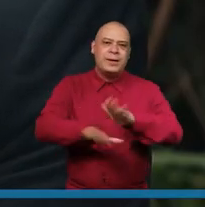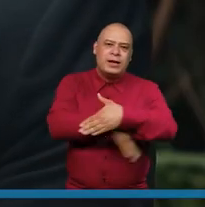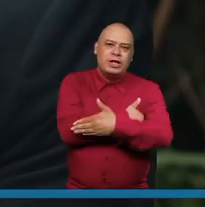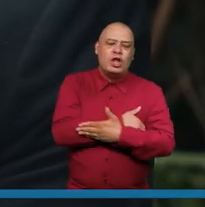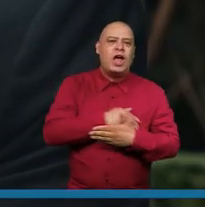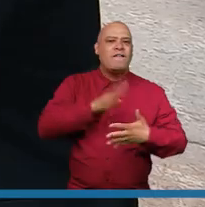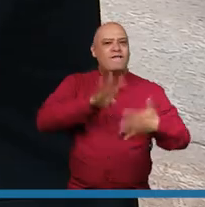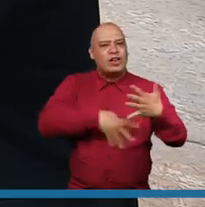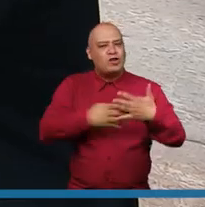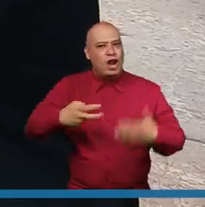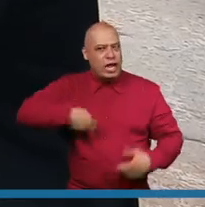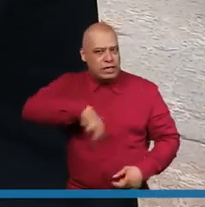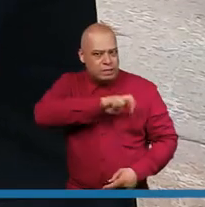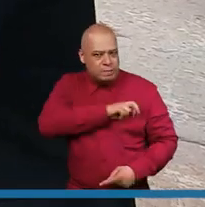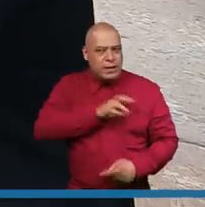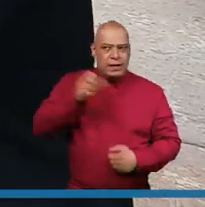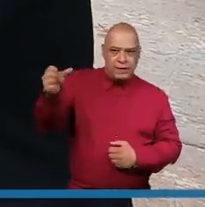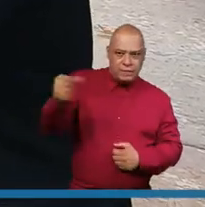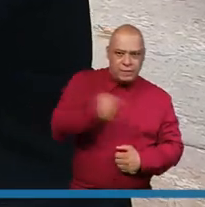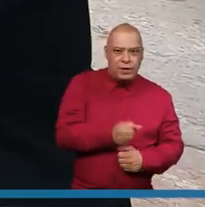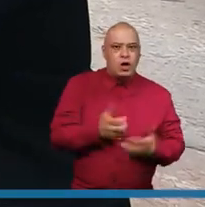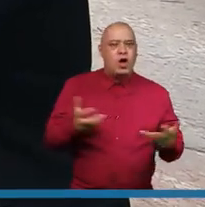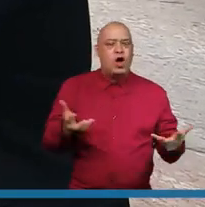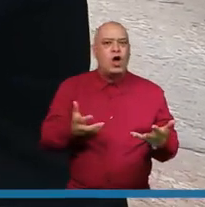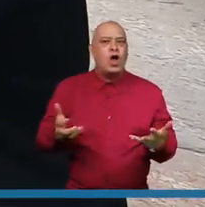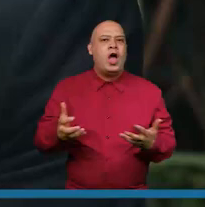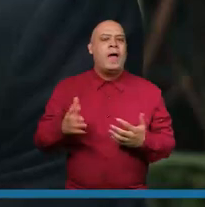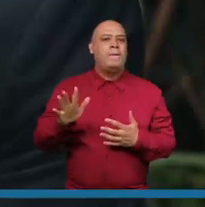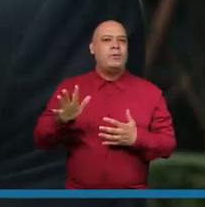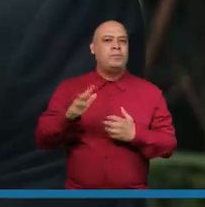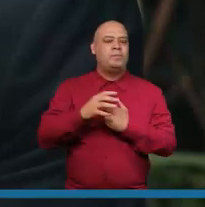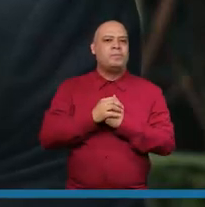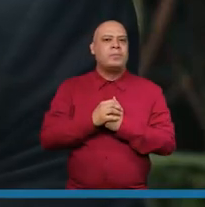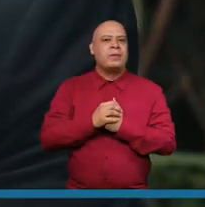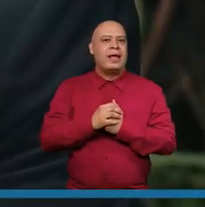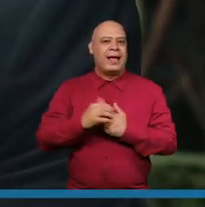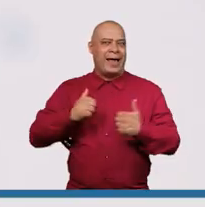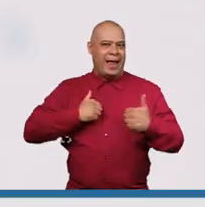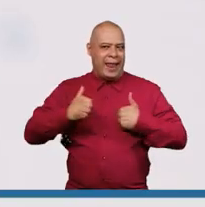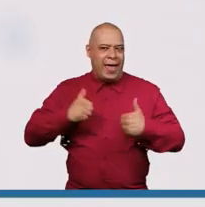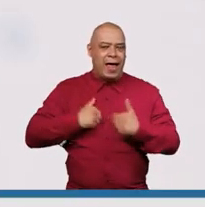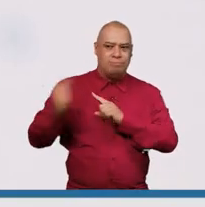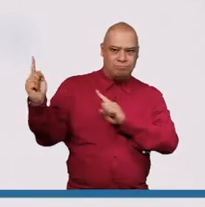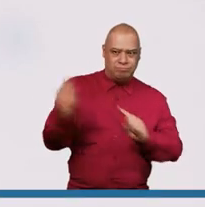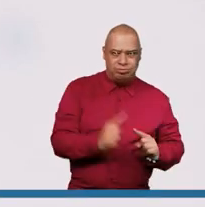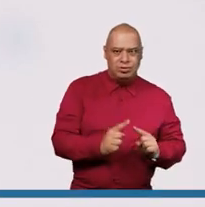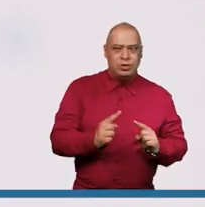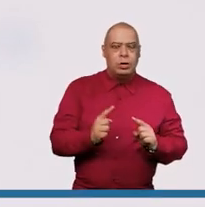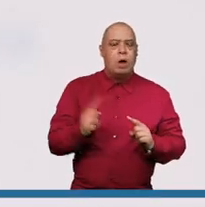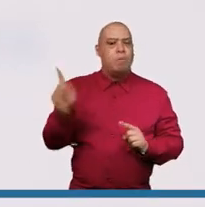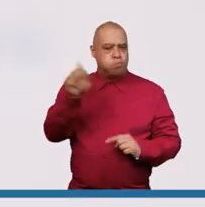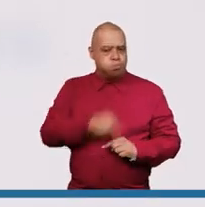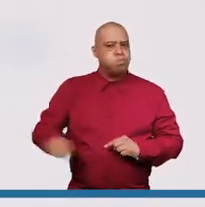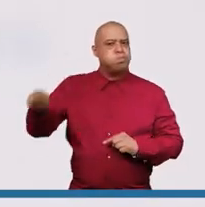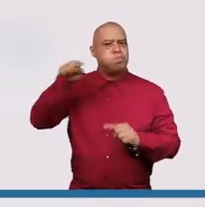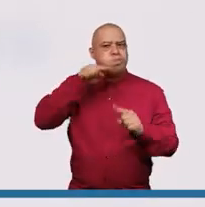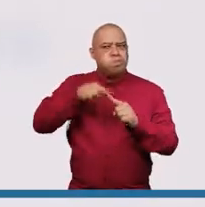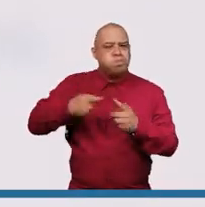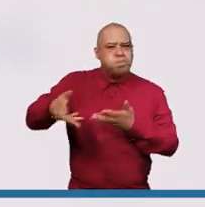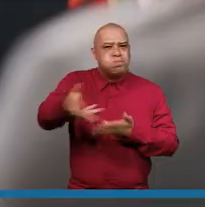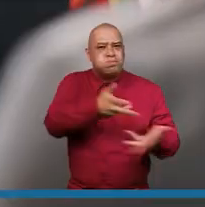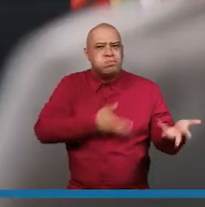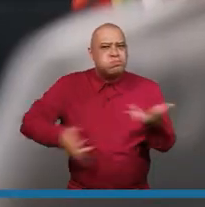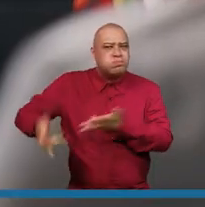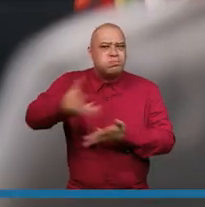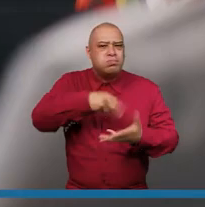desde Barcelona. Tuvimos representantes desde Montreal. Es decir, generamos un movimiento que lo que permite es